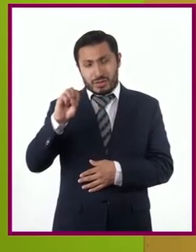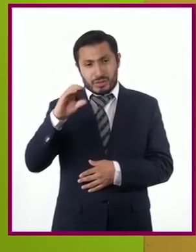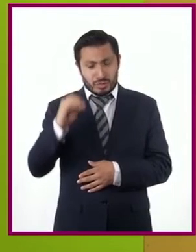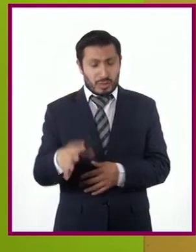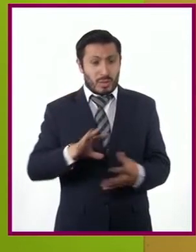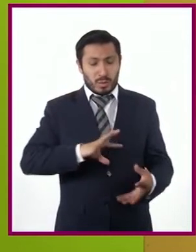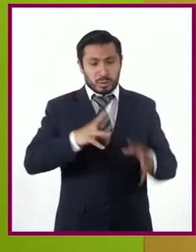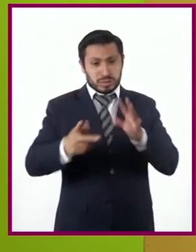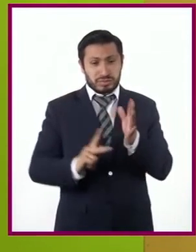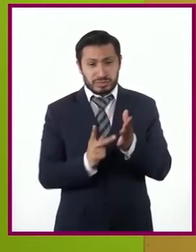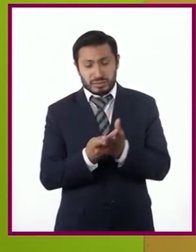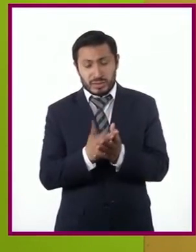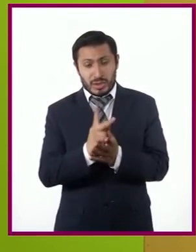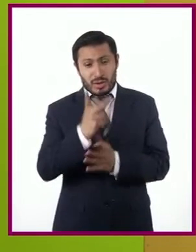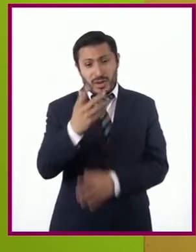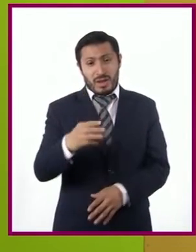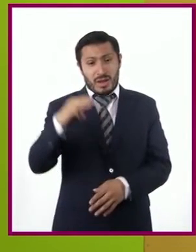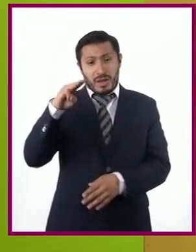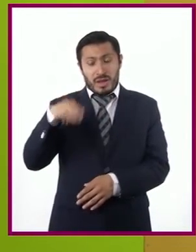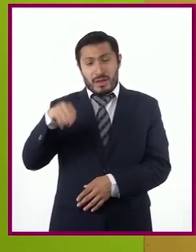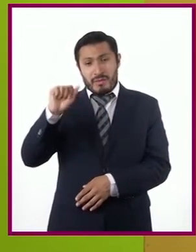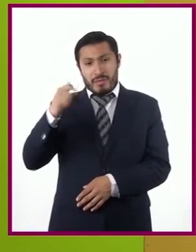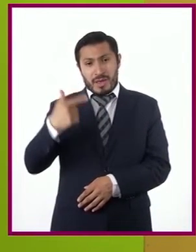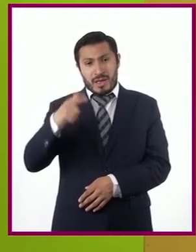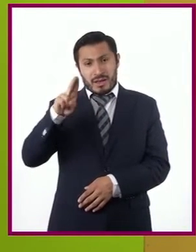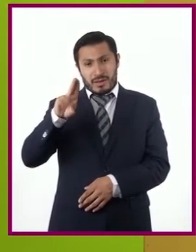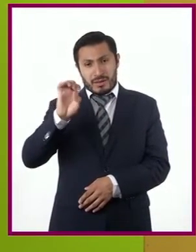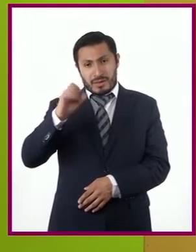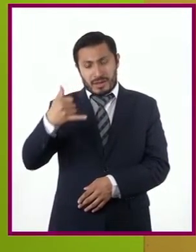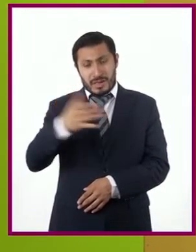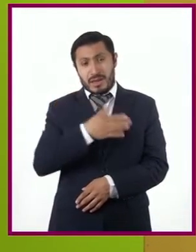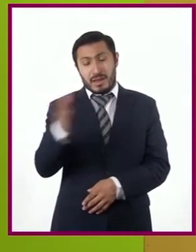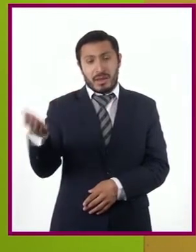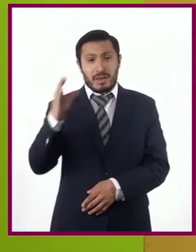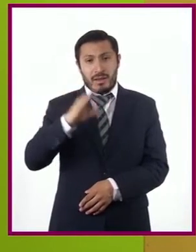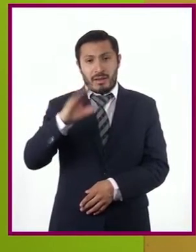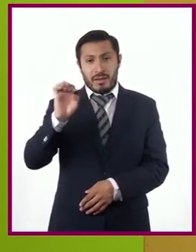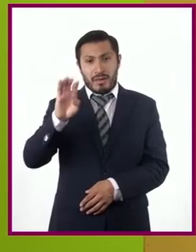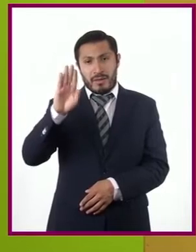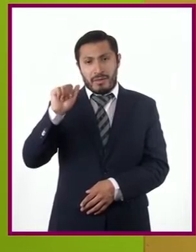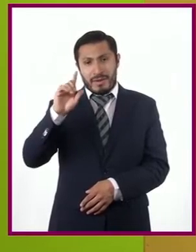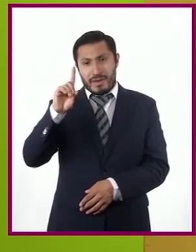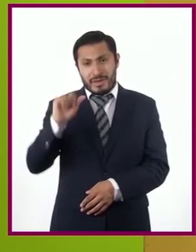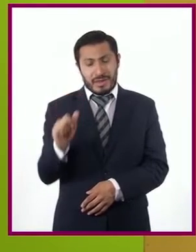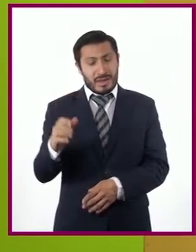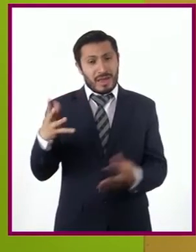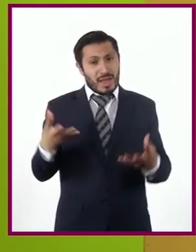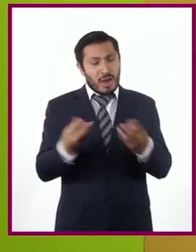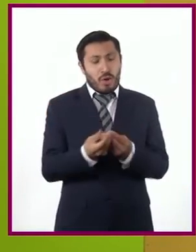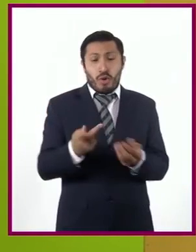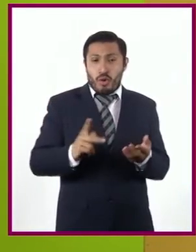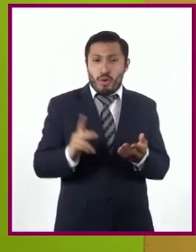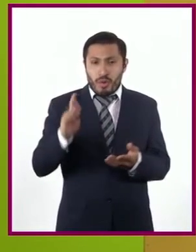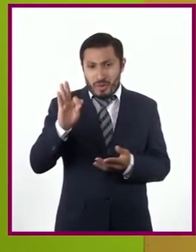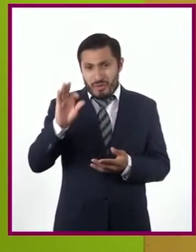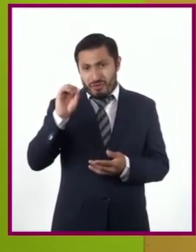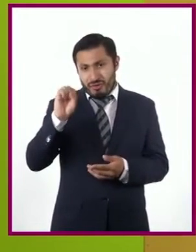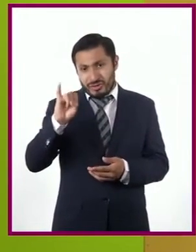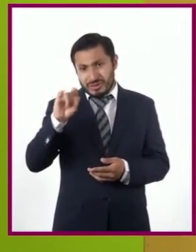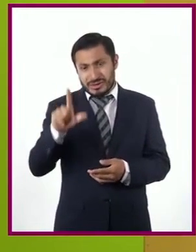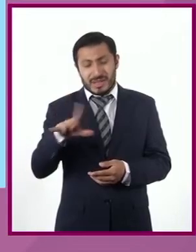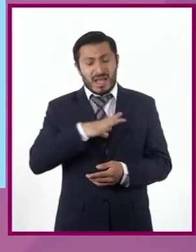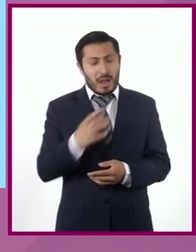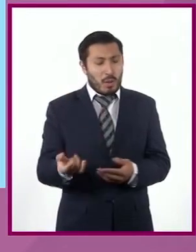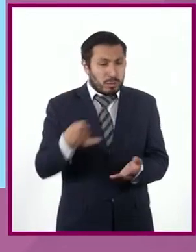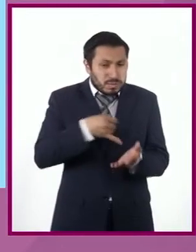crecen con más facilidad son los magueyes y la cebada. Junto al fósil de este pez encontraron impresiones de algas